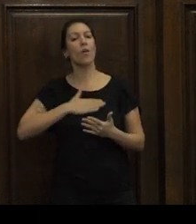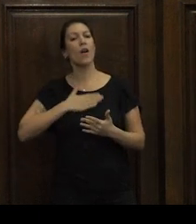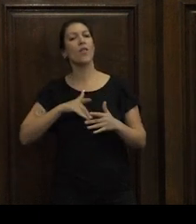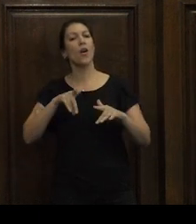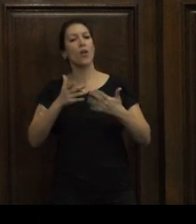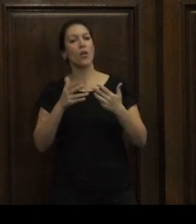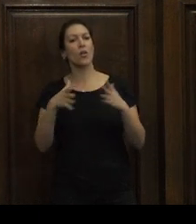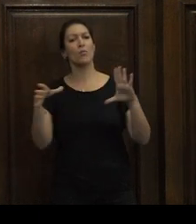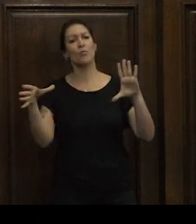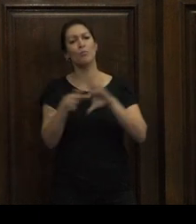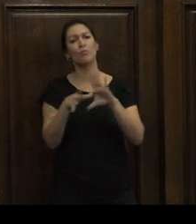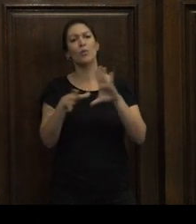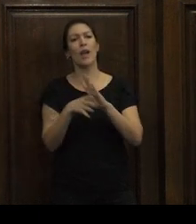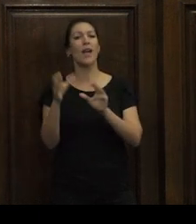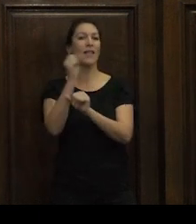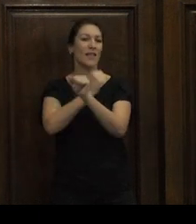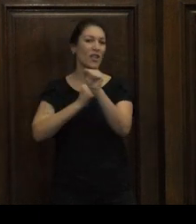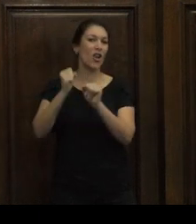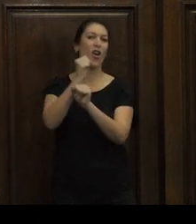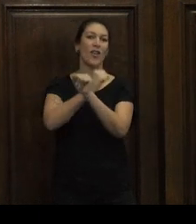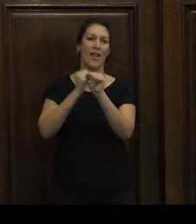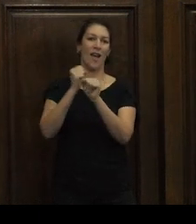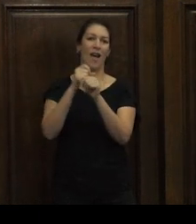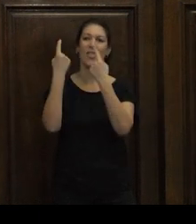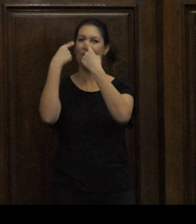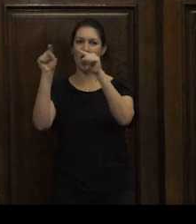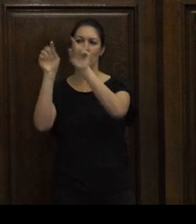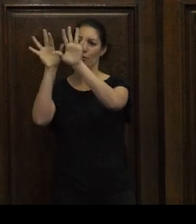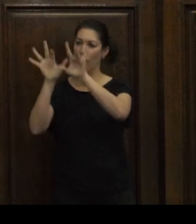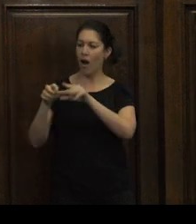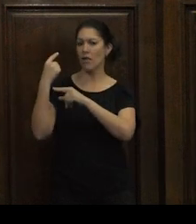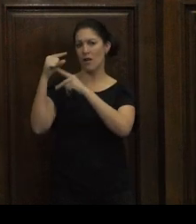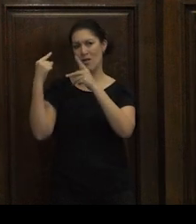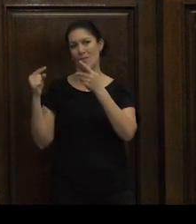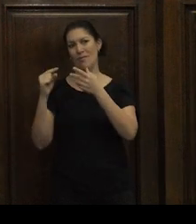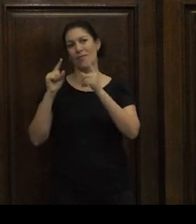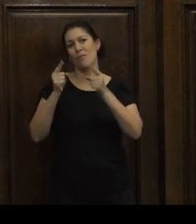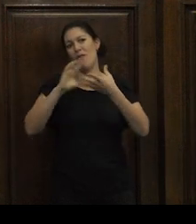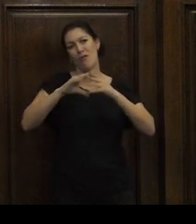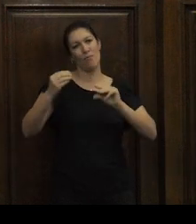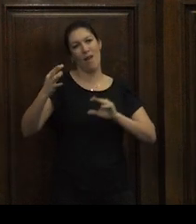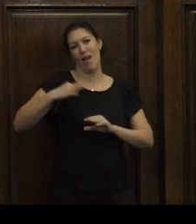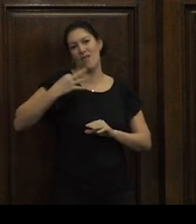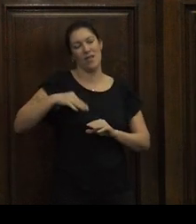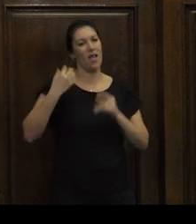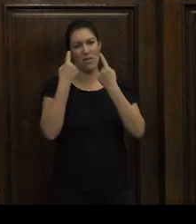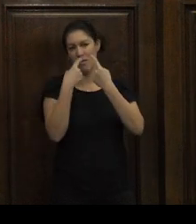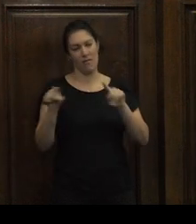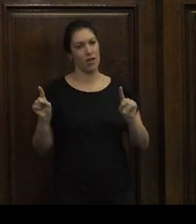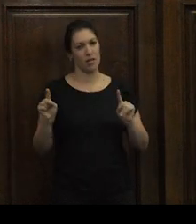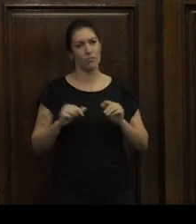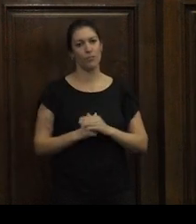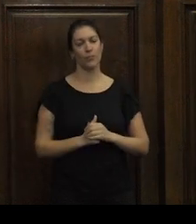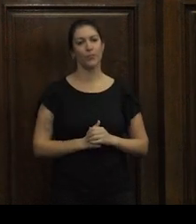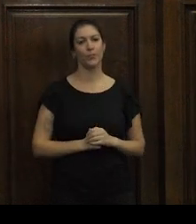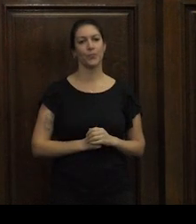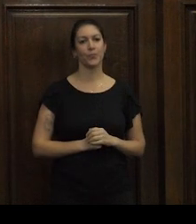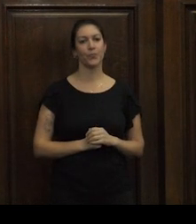época, exclusivamente con tecnologías analógicas, pero también con los modos de vida que implicaba ese régimen,